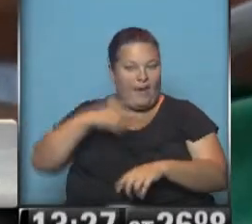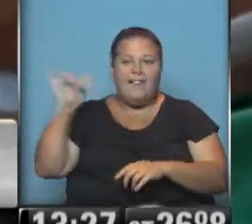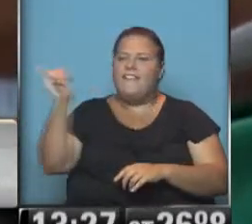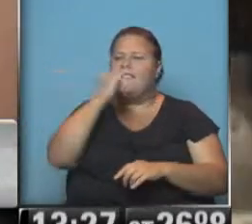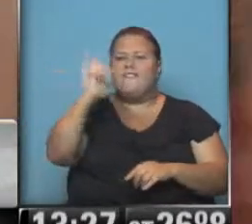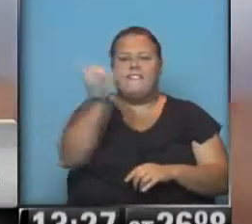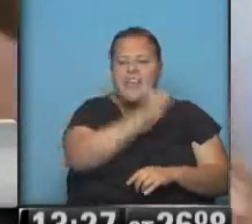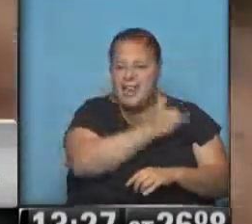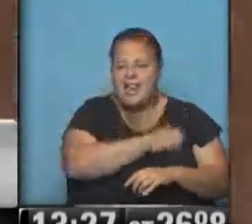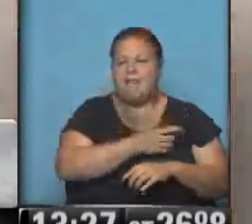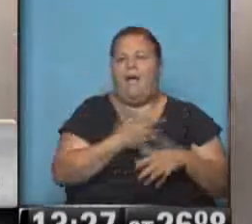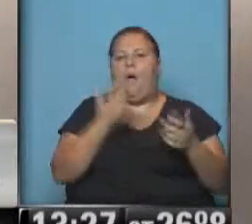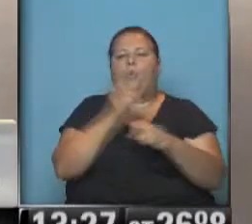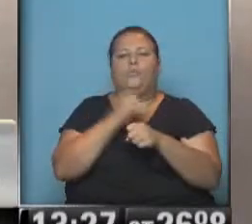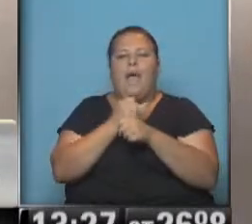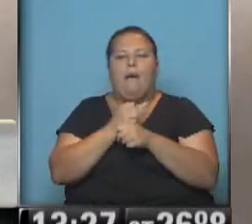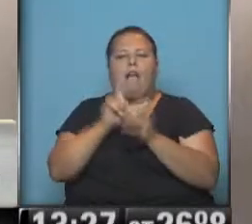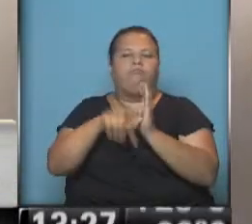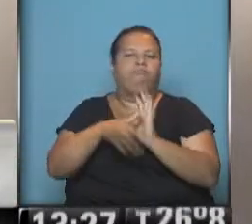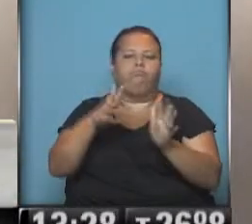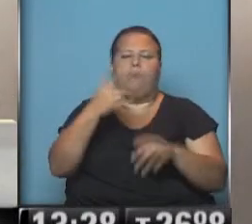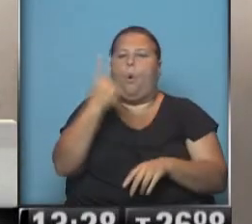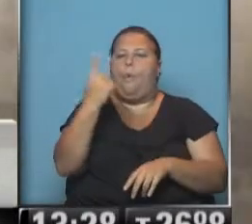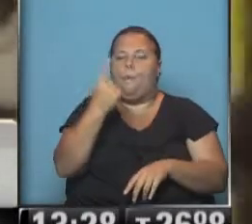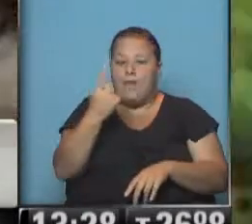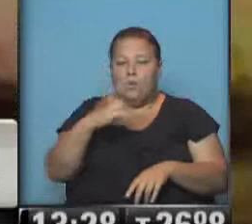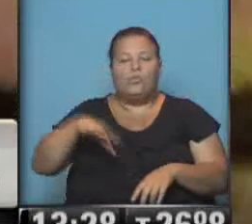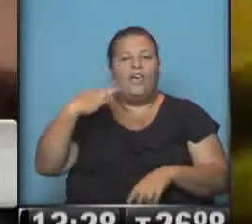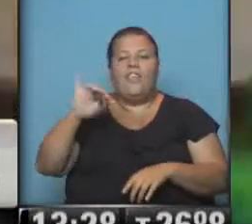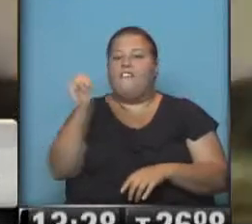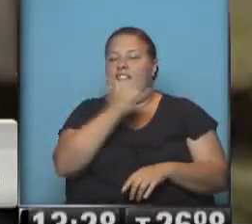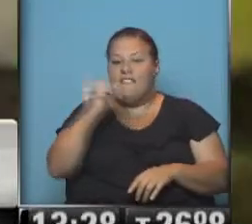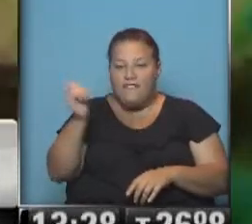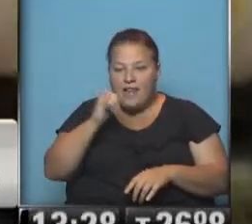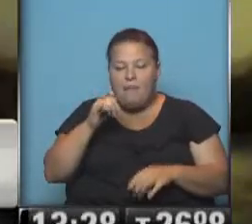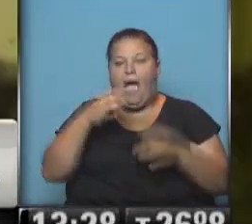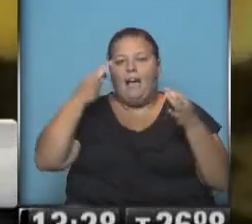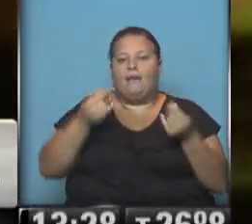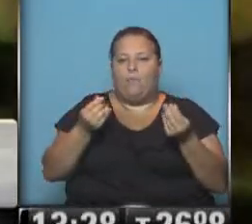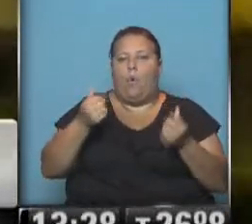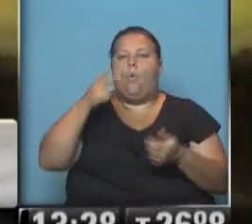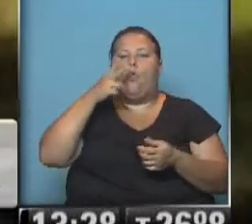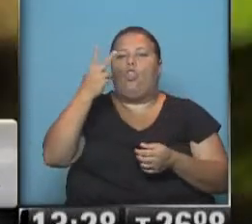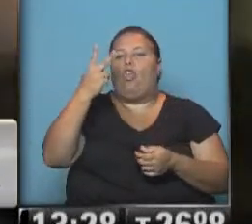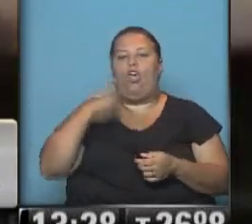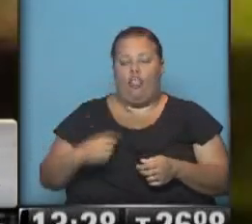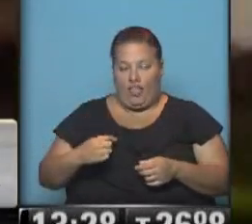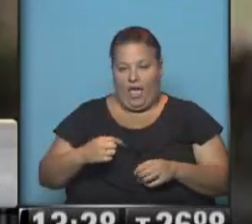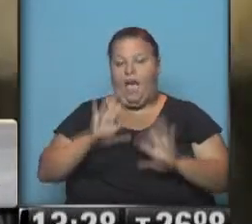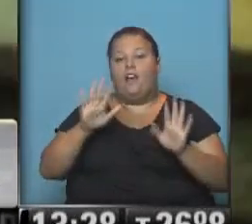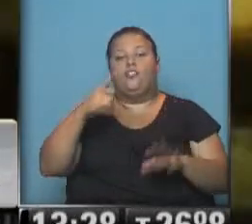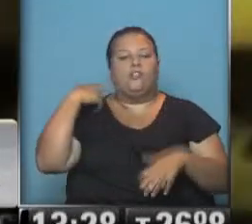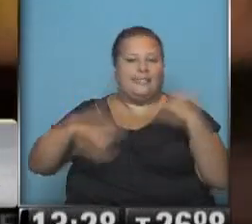filmar allí que un trabajo de una duración máxima de 1 minuto y tendrán que decir en calidad y en 48 horas así que mucha adrenalina